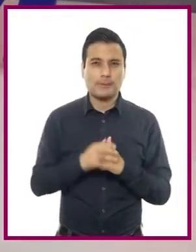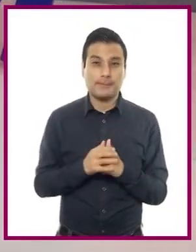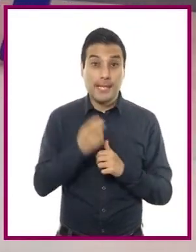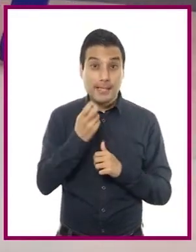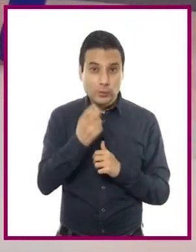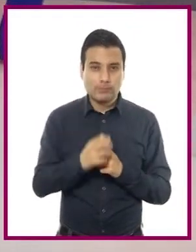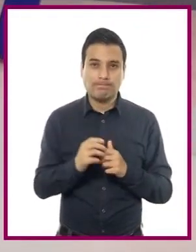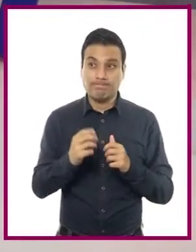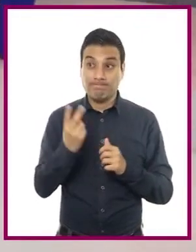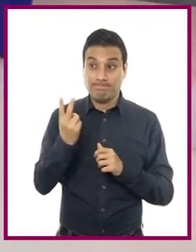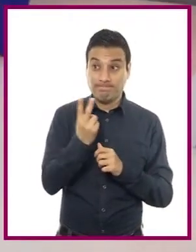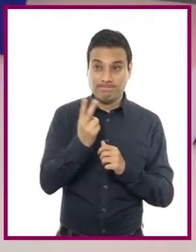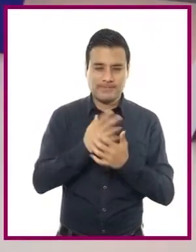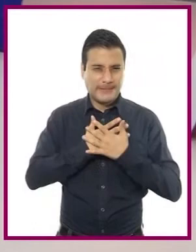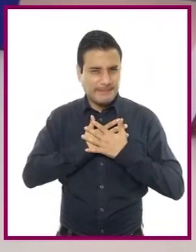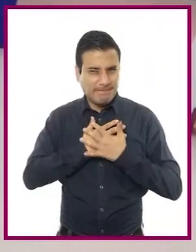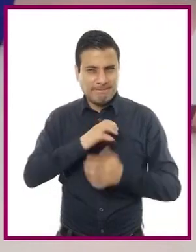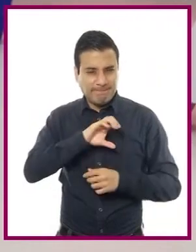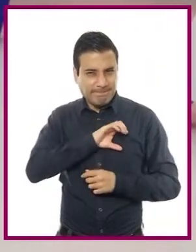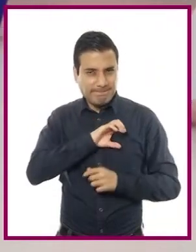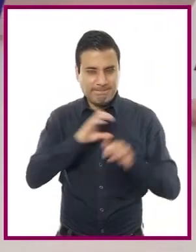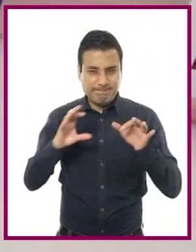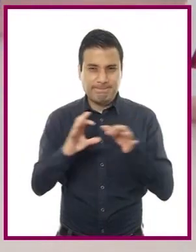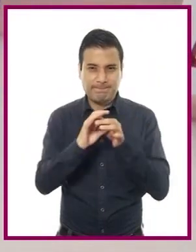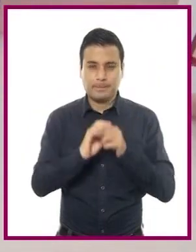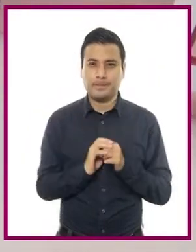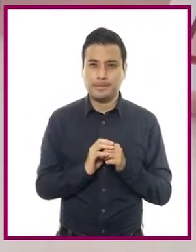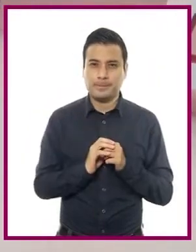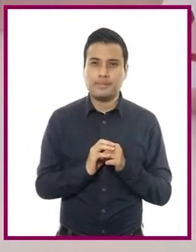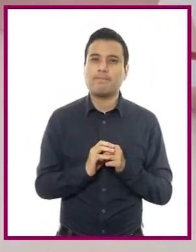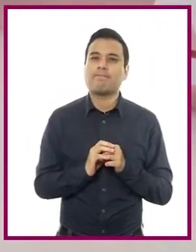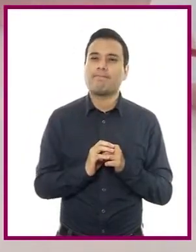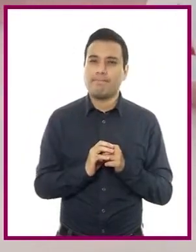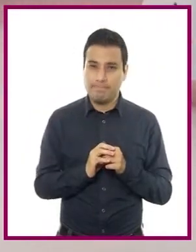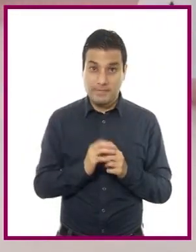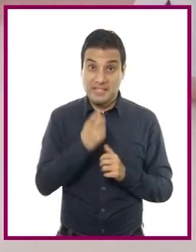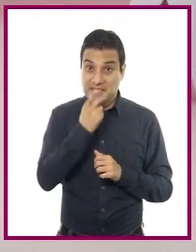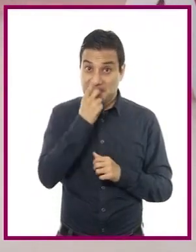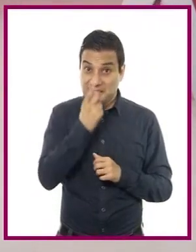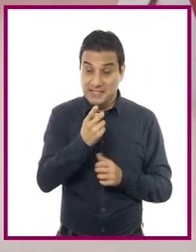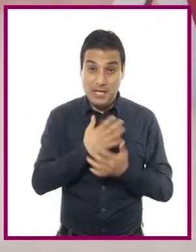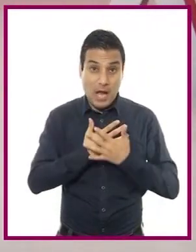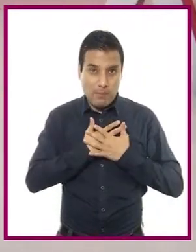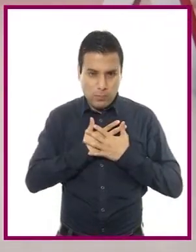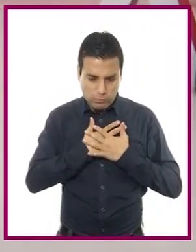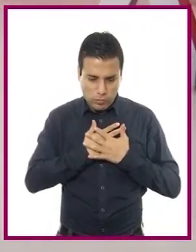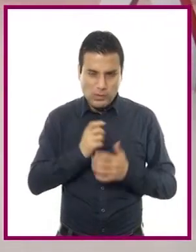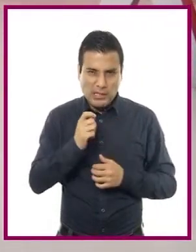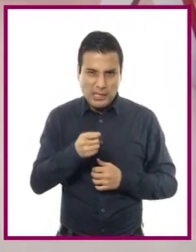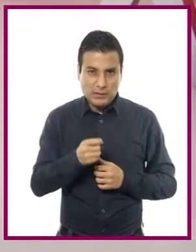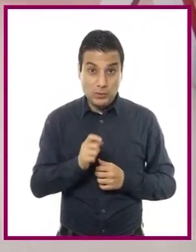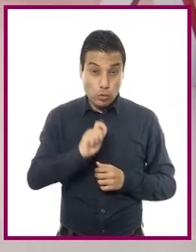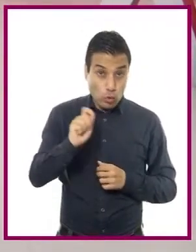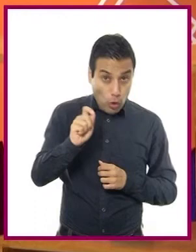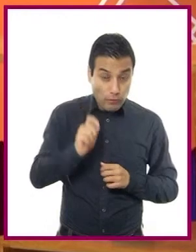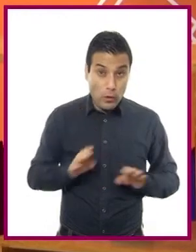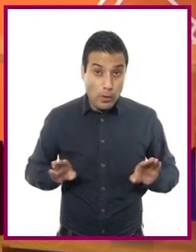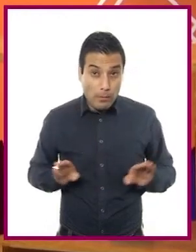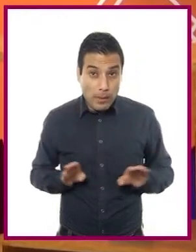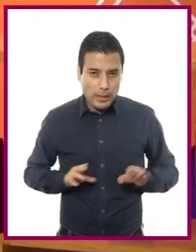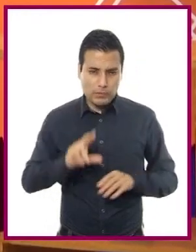se fortalece su amor. Ahora sí hablaba de amor, pero no solo del amor de pareja, sino